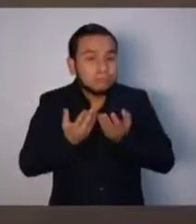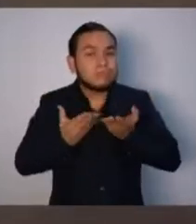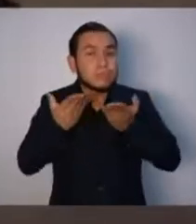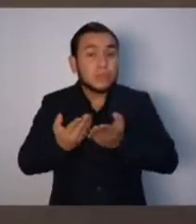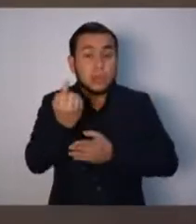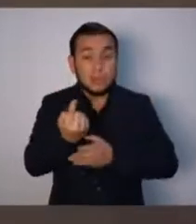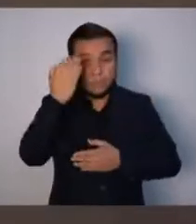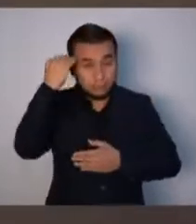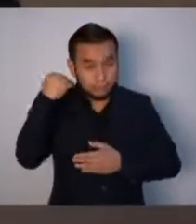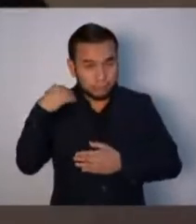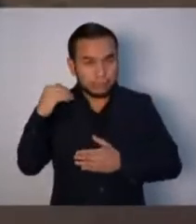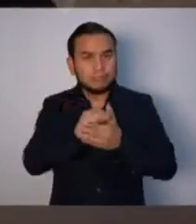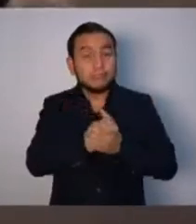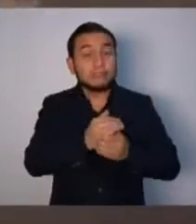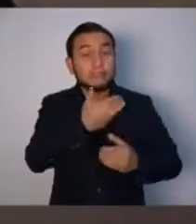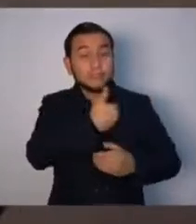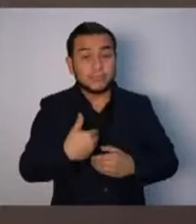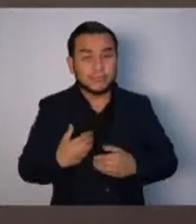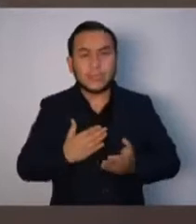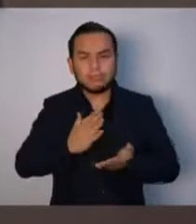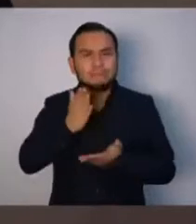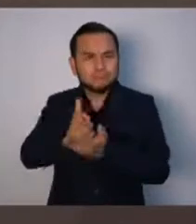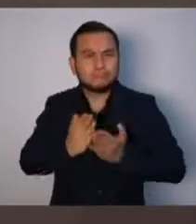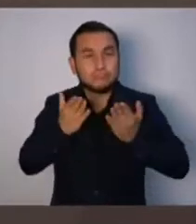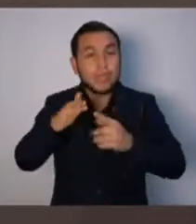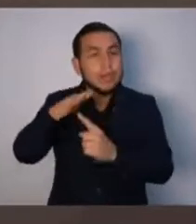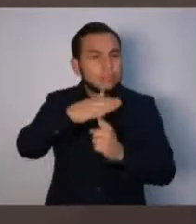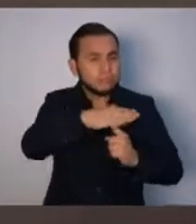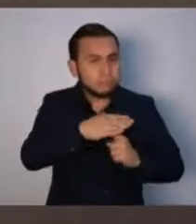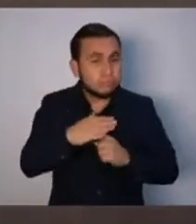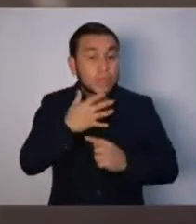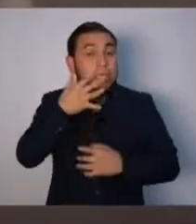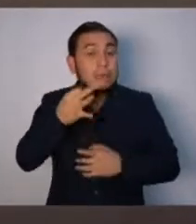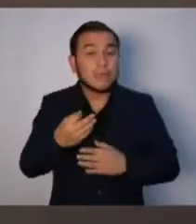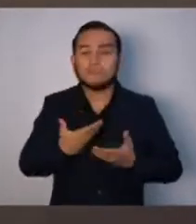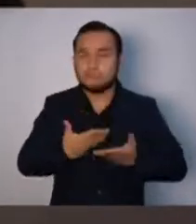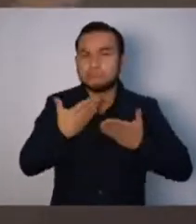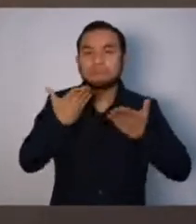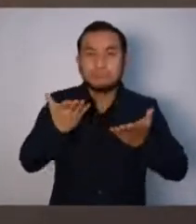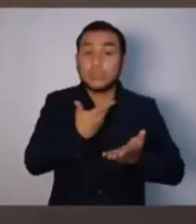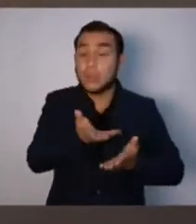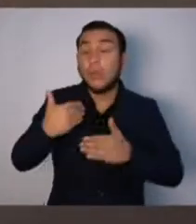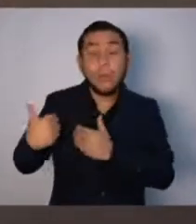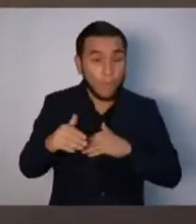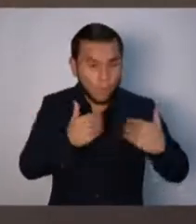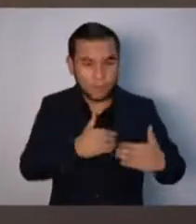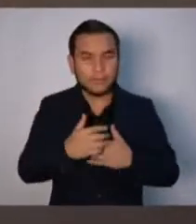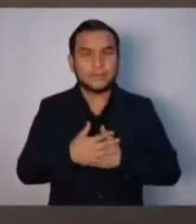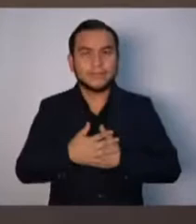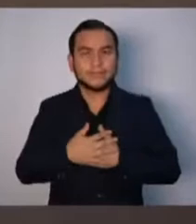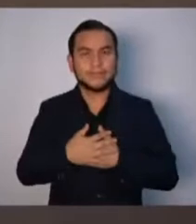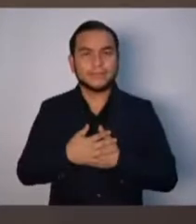para que traigan las helicóptero a control remoto o carros de vela escoger por los traiga armas helicóptero porque la mayoría eso querían